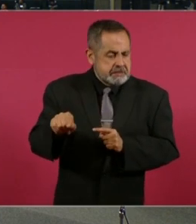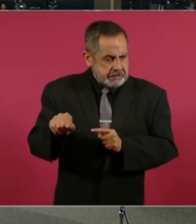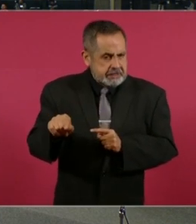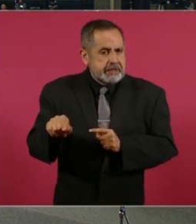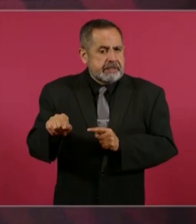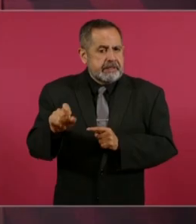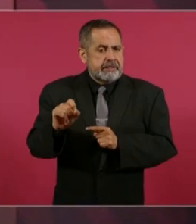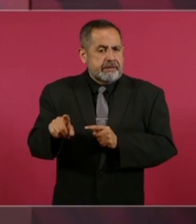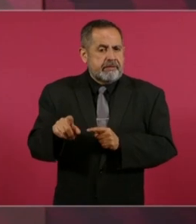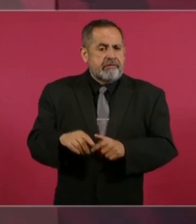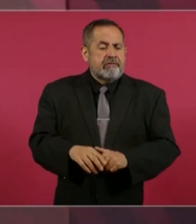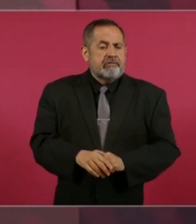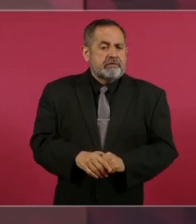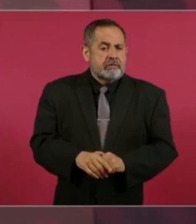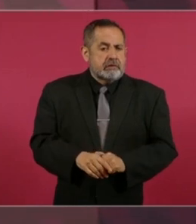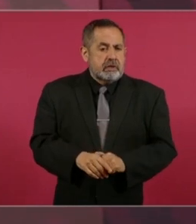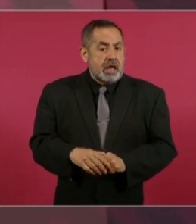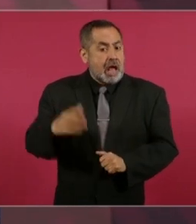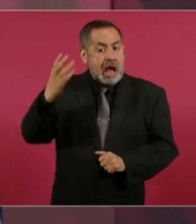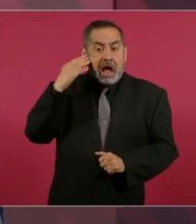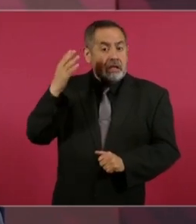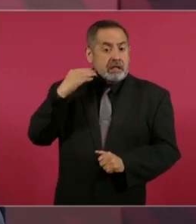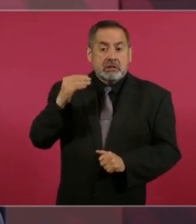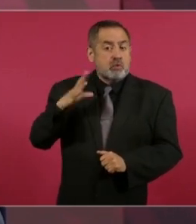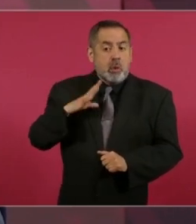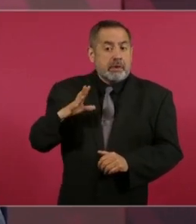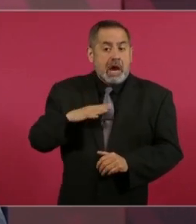que ya no había vuelos